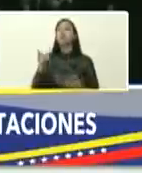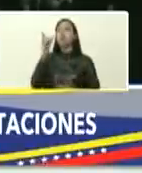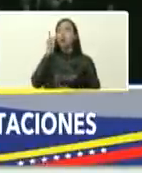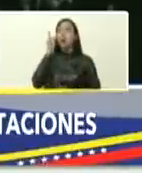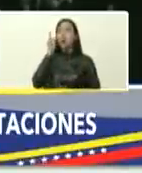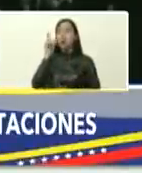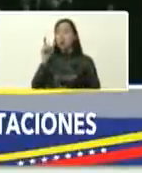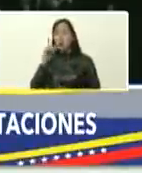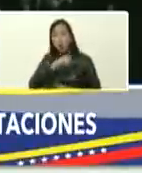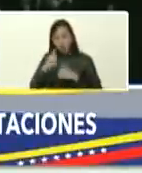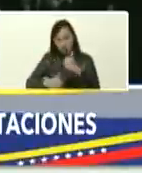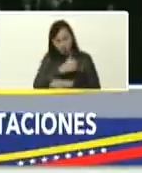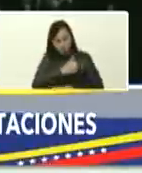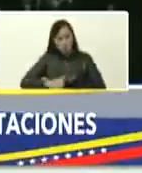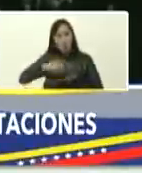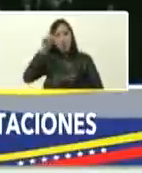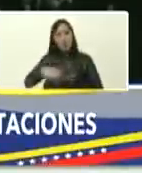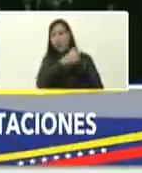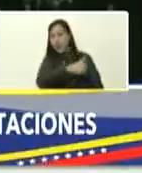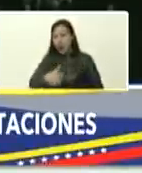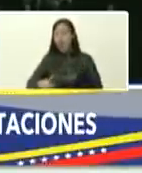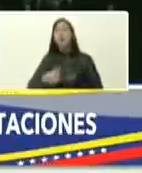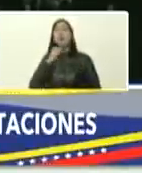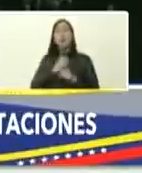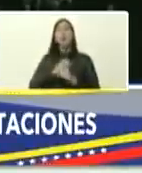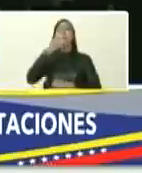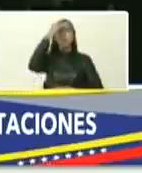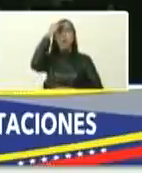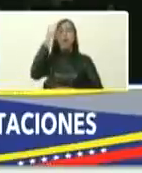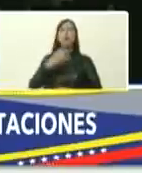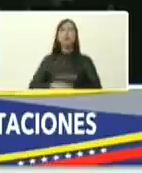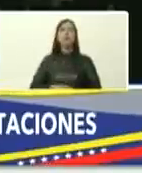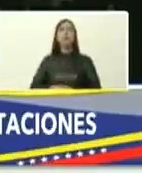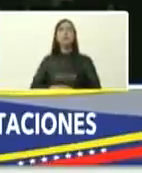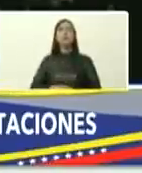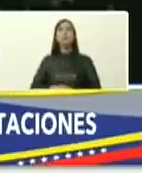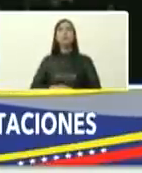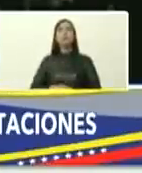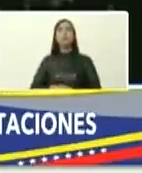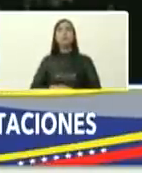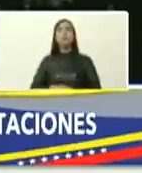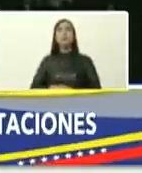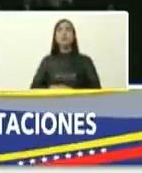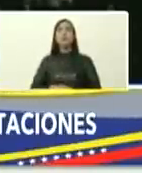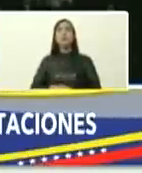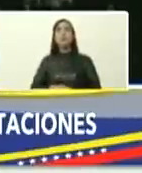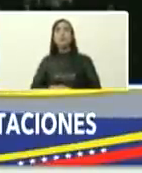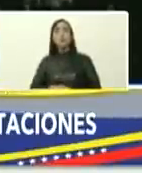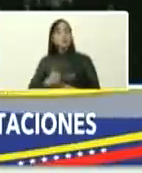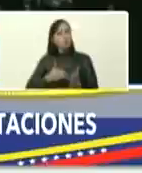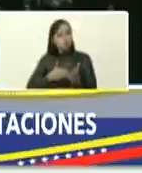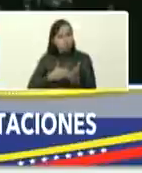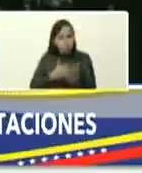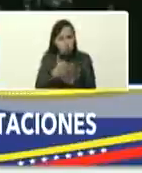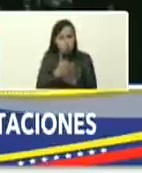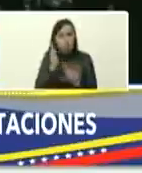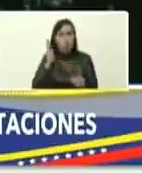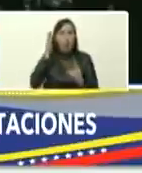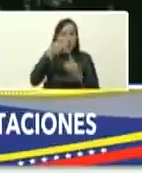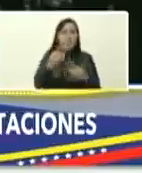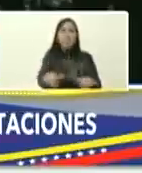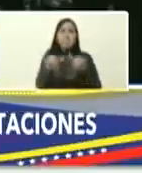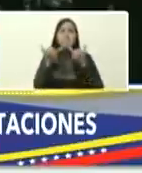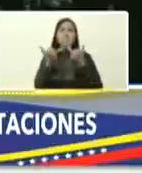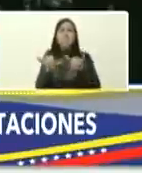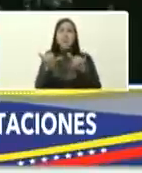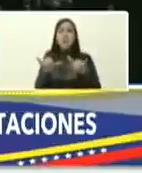Vicepresidente de Economía, cada quien en lo suyo, remando, todos para el mismo puerto, remando